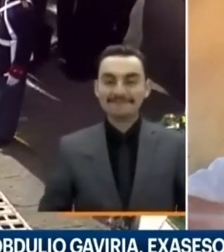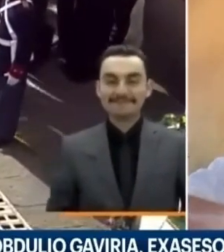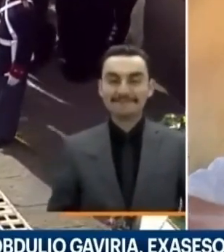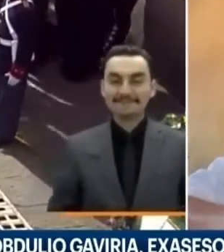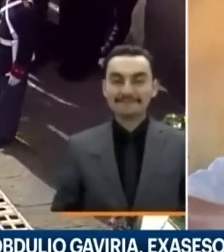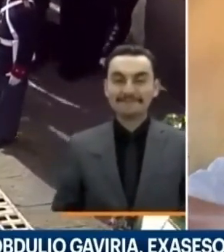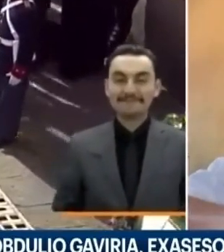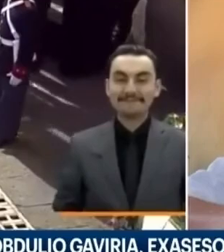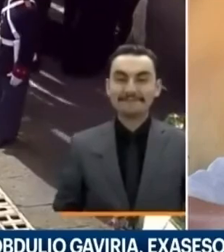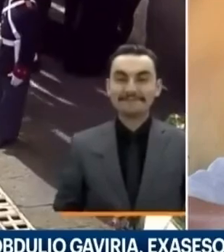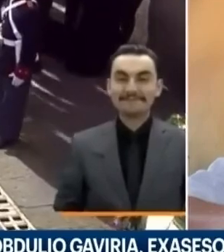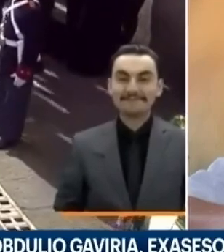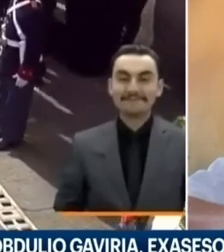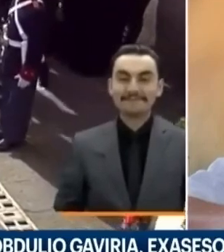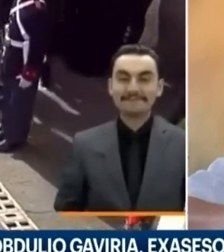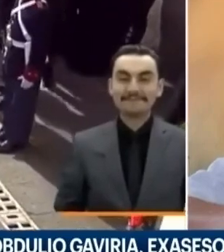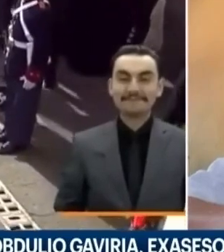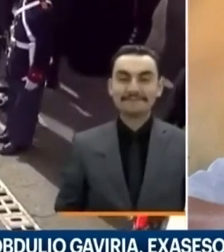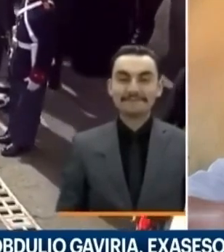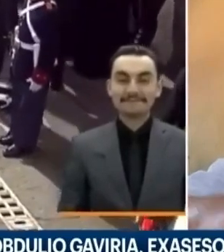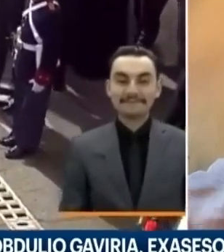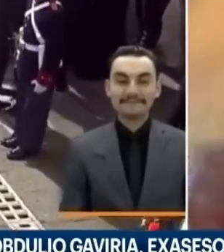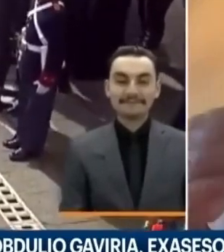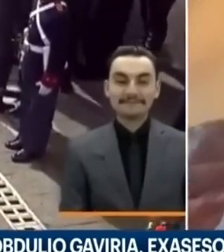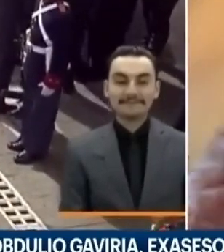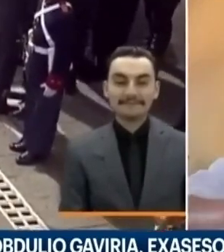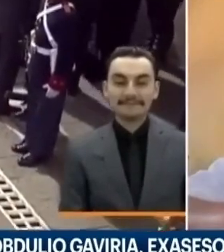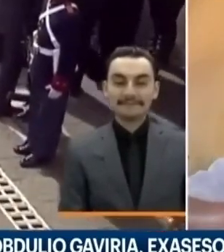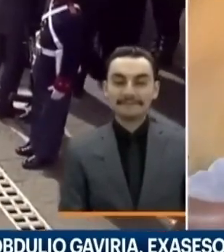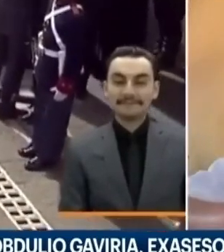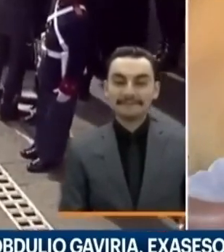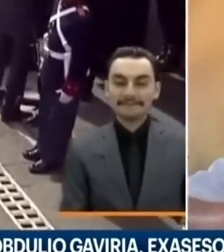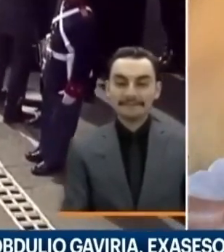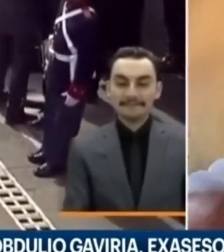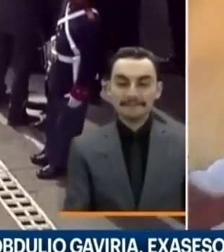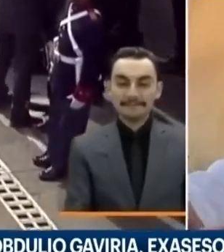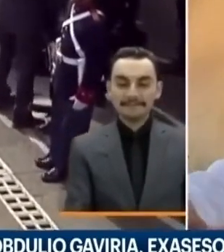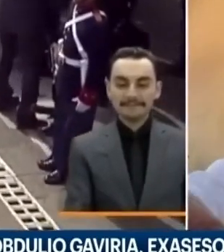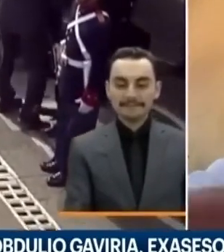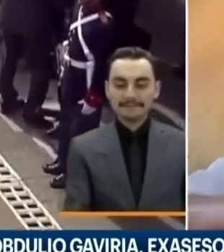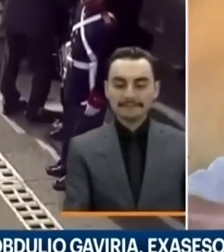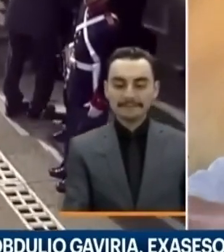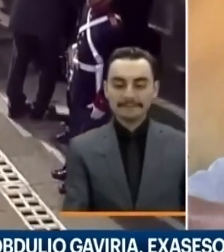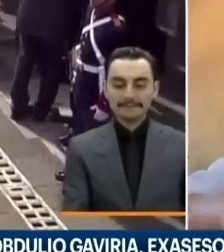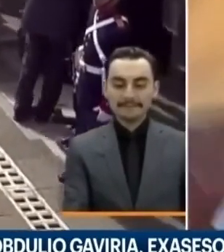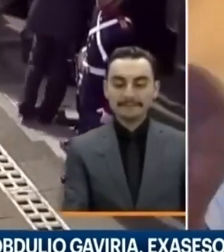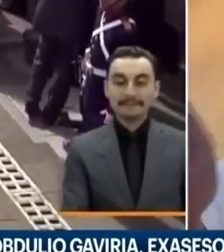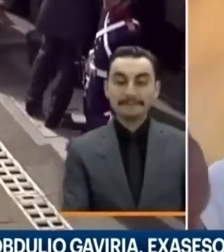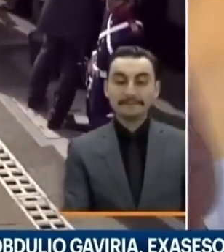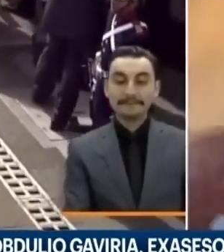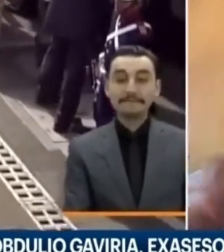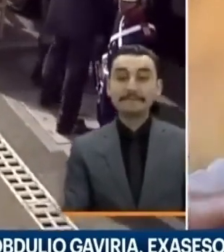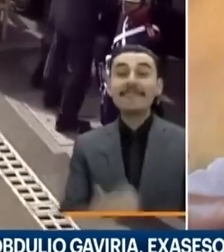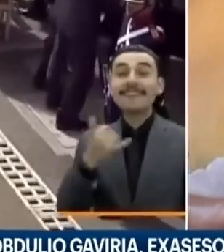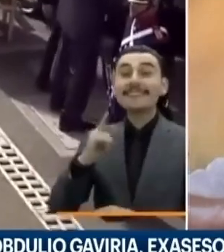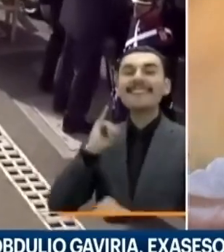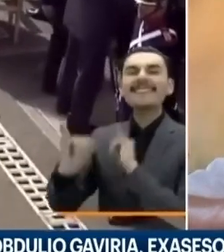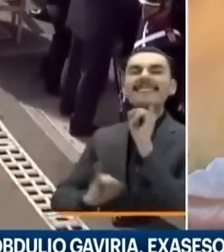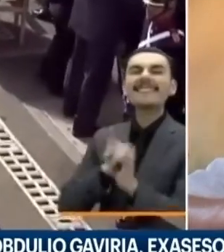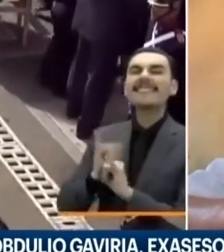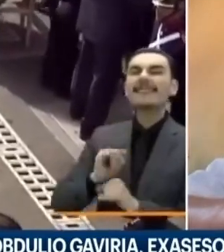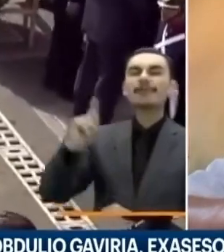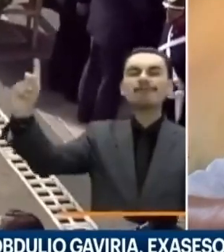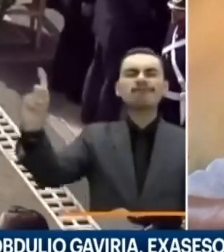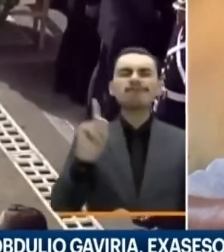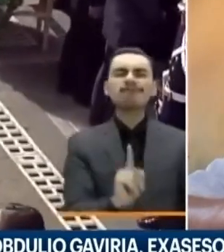poses efectistas, pero sí sumamente técnica, sosegada, respetuosa